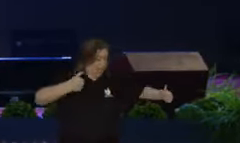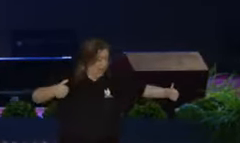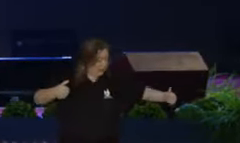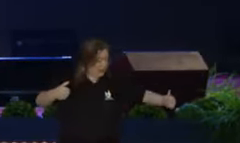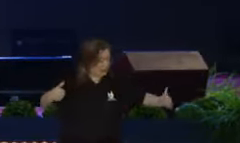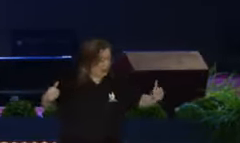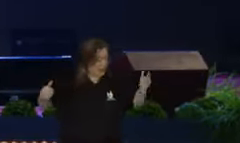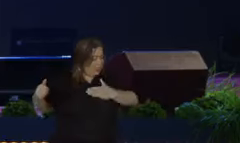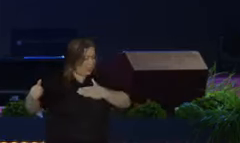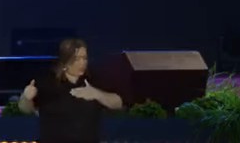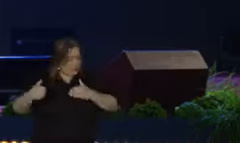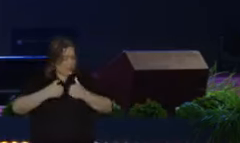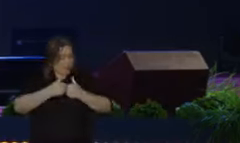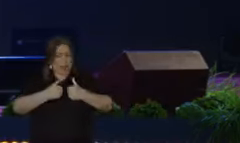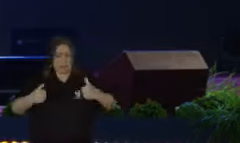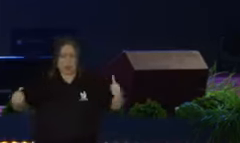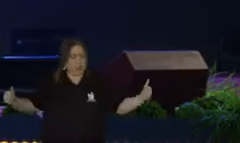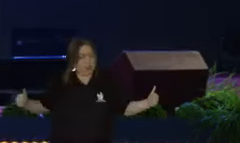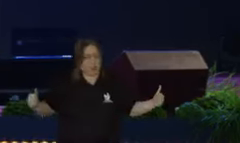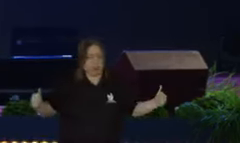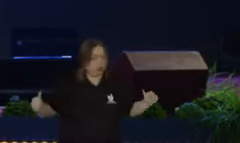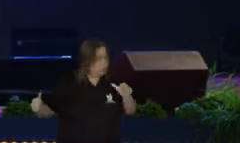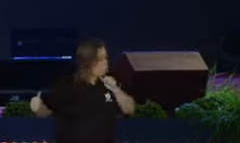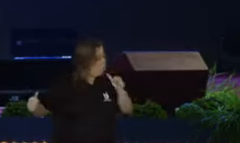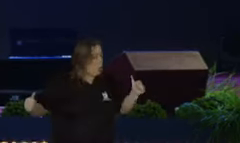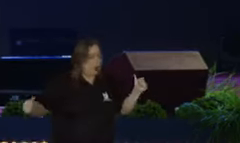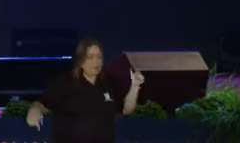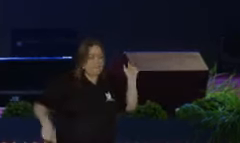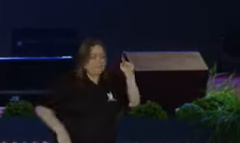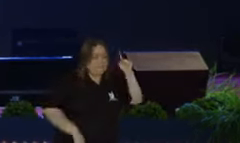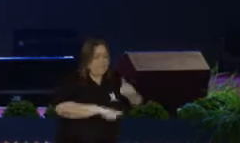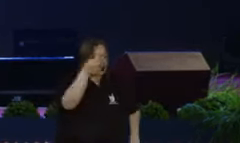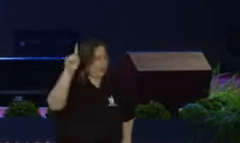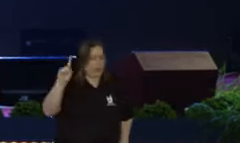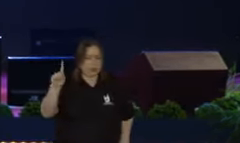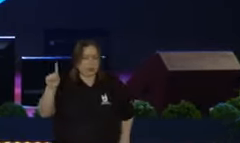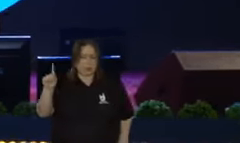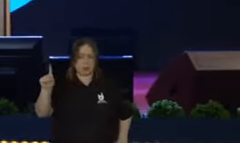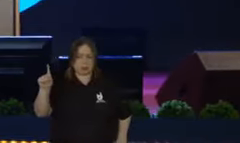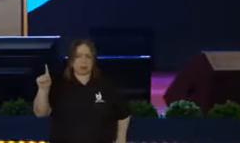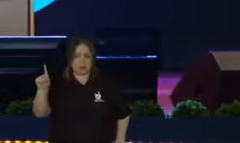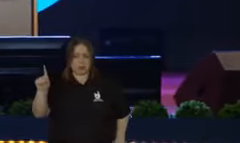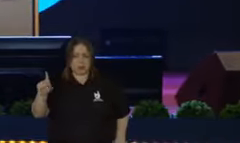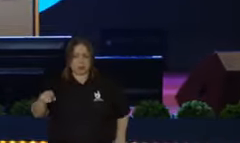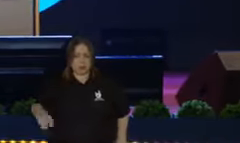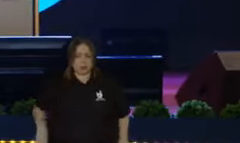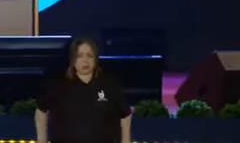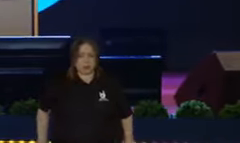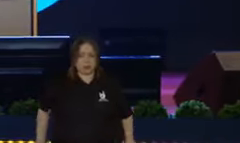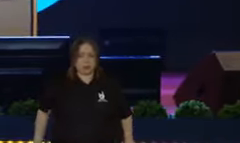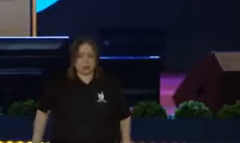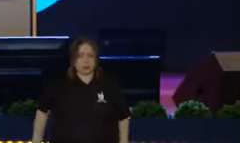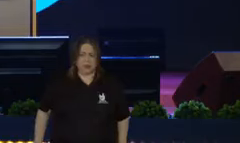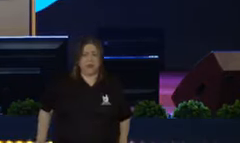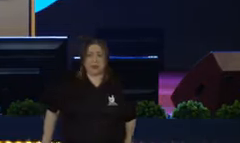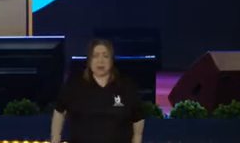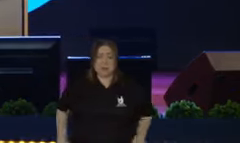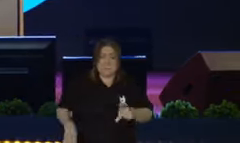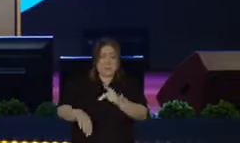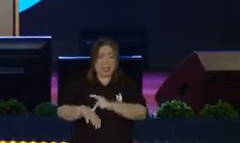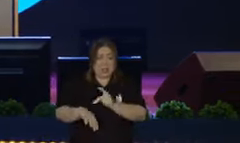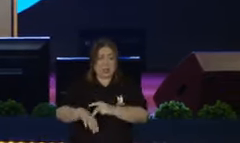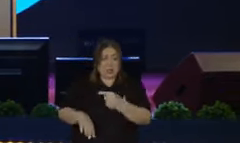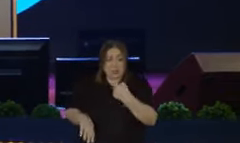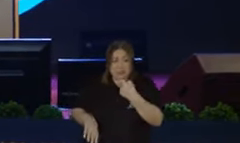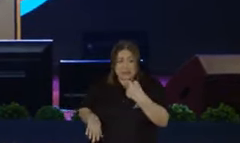Satanás! ¡Me eres tropiezo! ¿Te imaginas, Pedro? Me dijo que soy el Satanás.